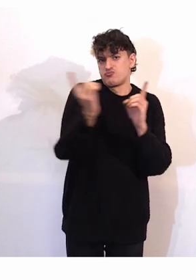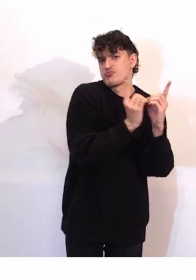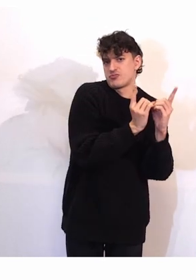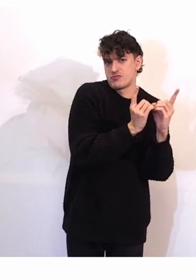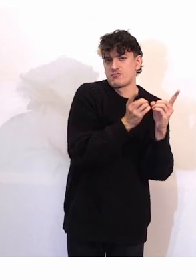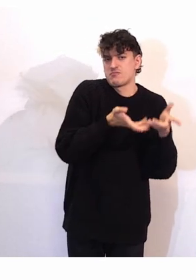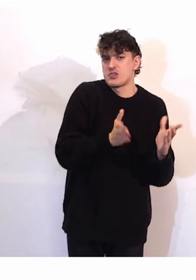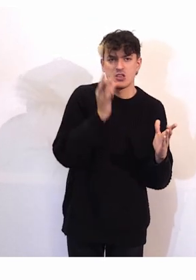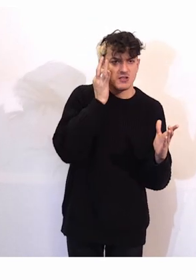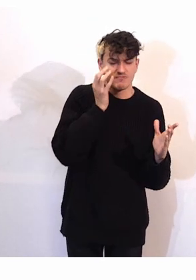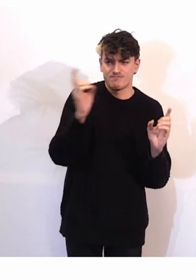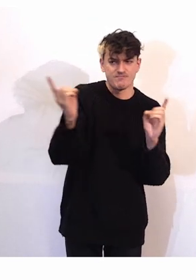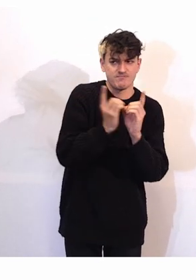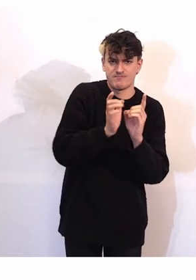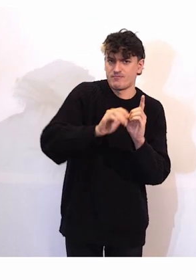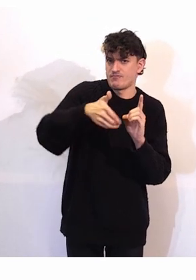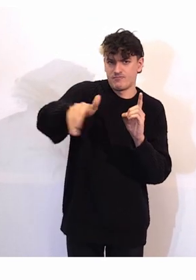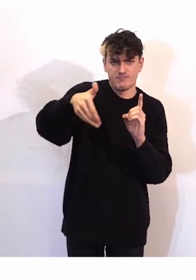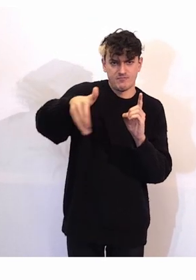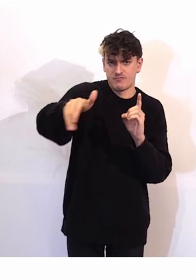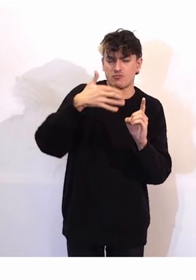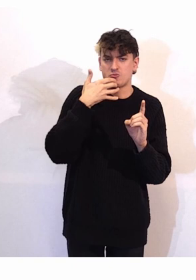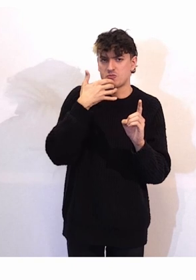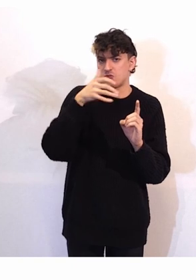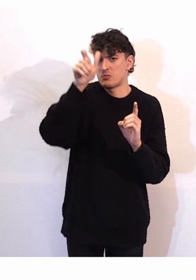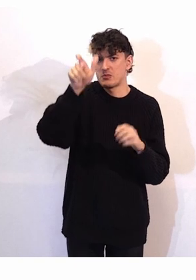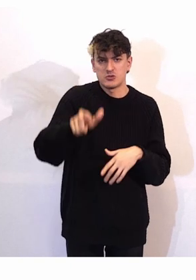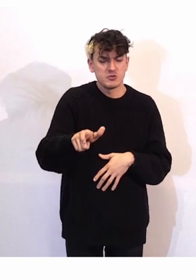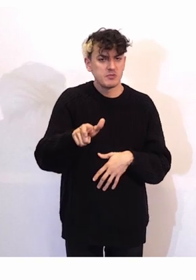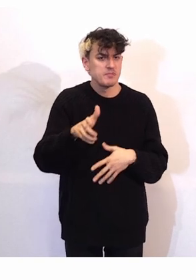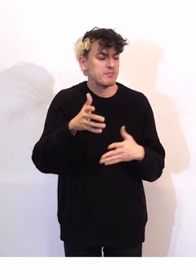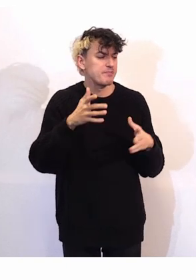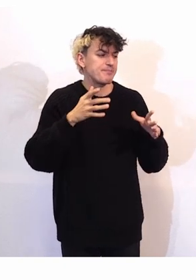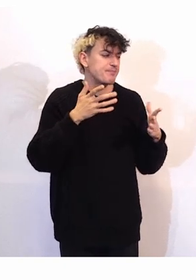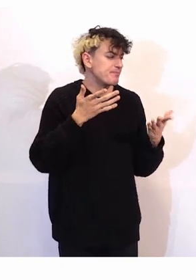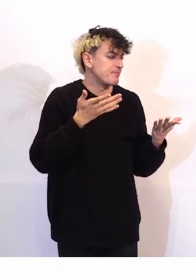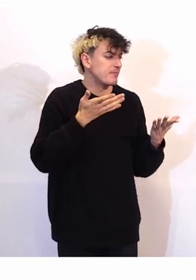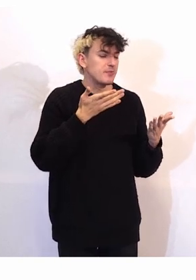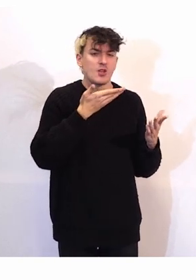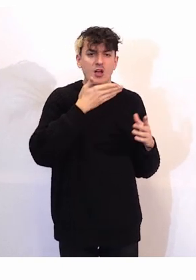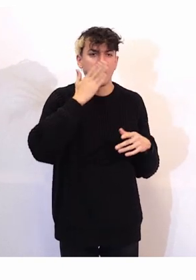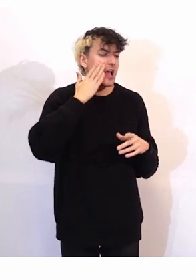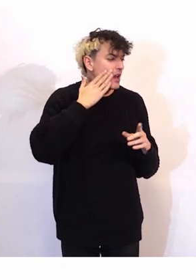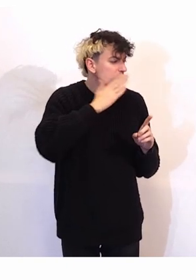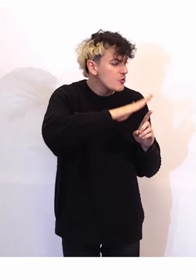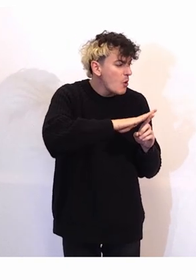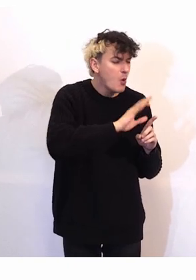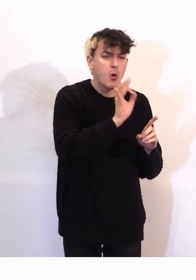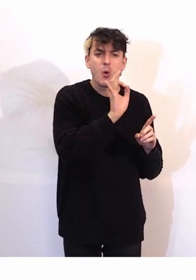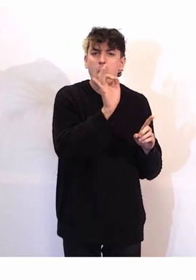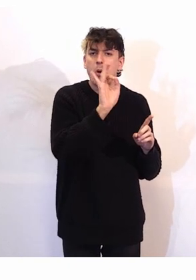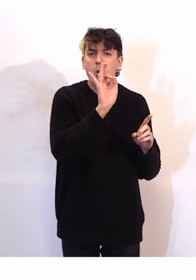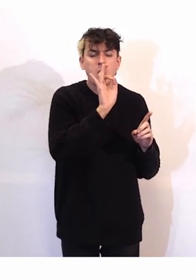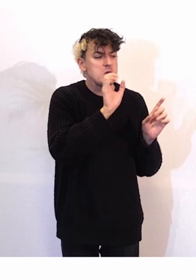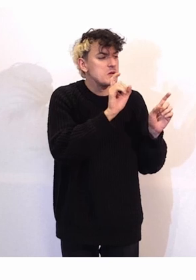hija no la va a apreciar o no le va a enseñar algo y simplemente